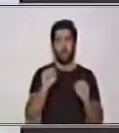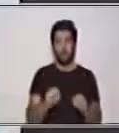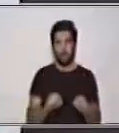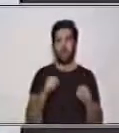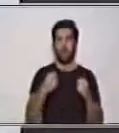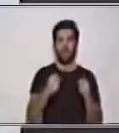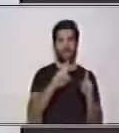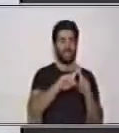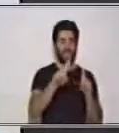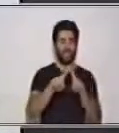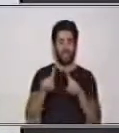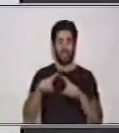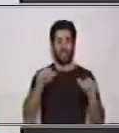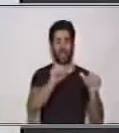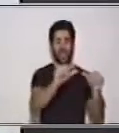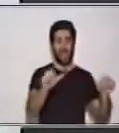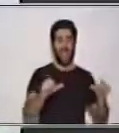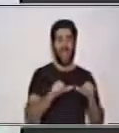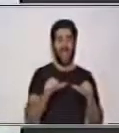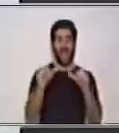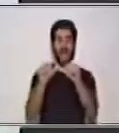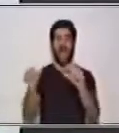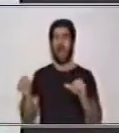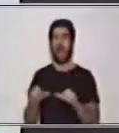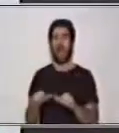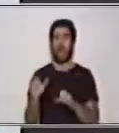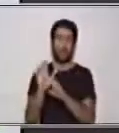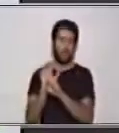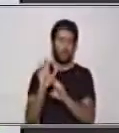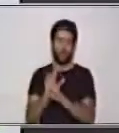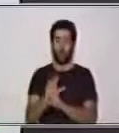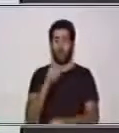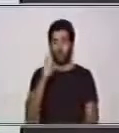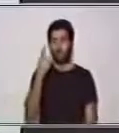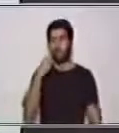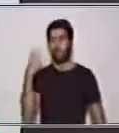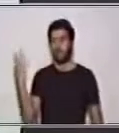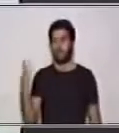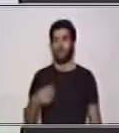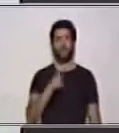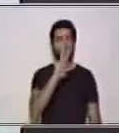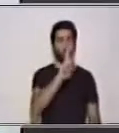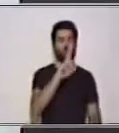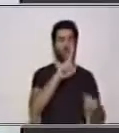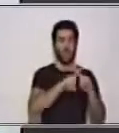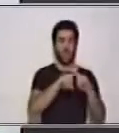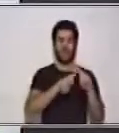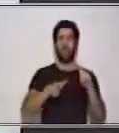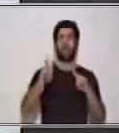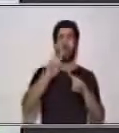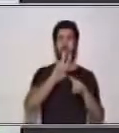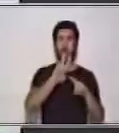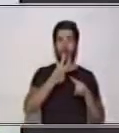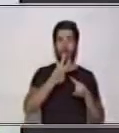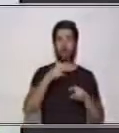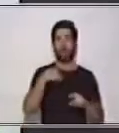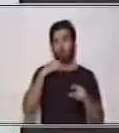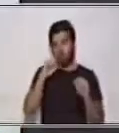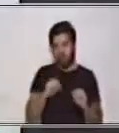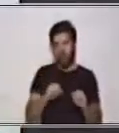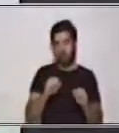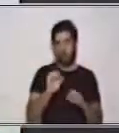utilizando áreas. Por ejemplo, este factor, este término 2x cuadrado, yo lo